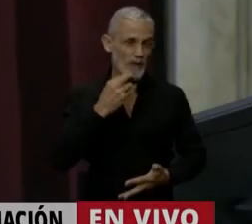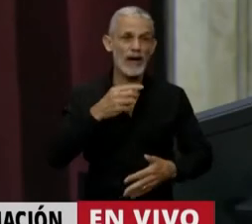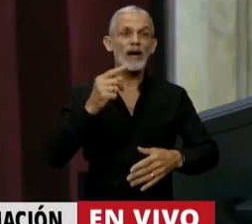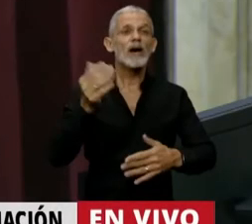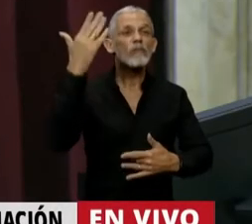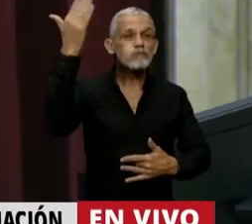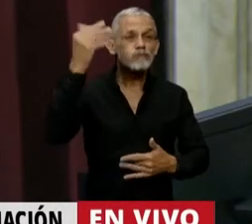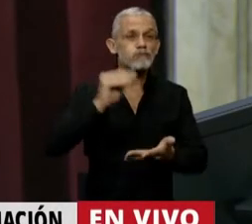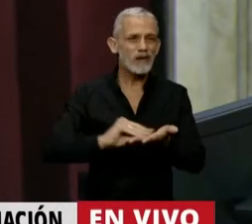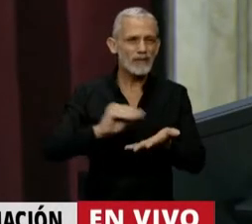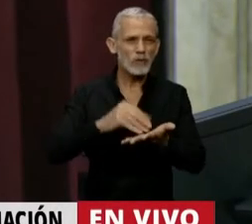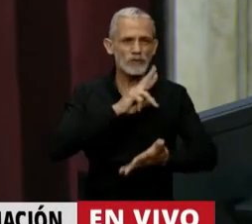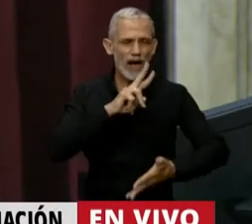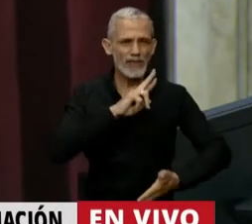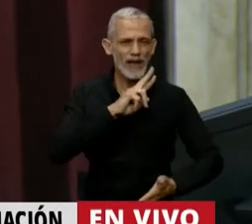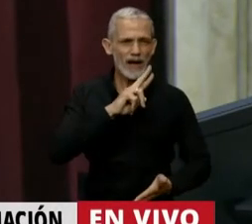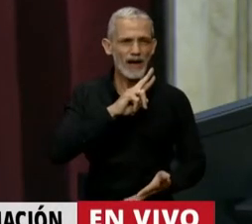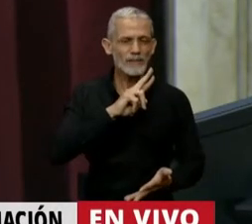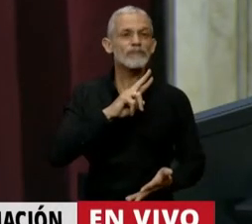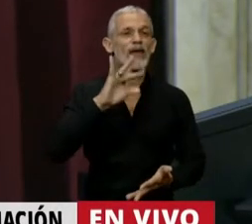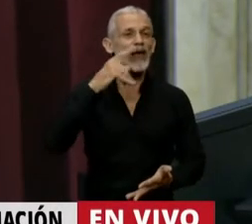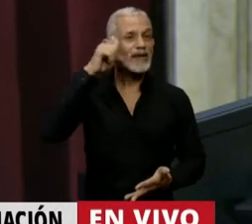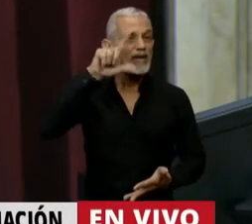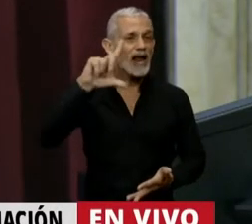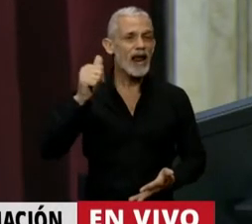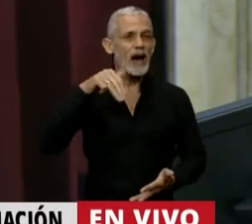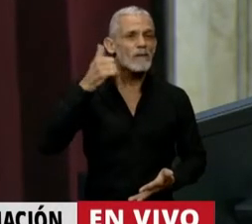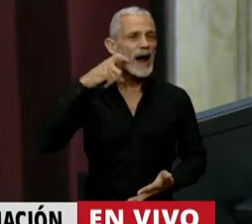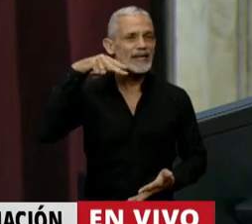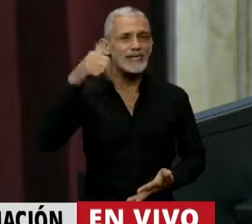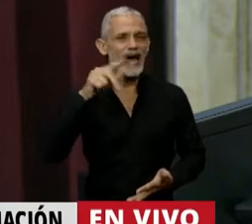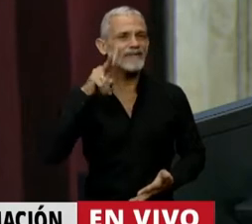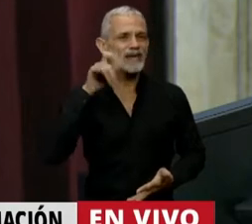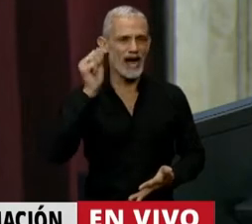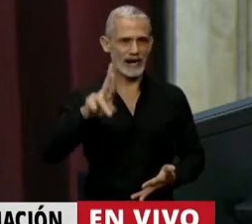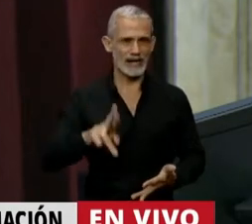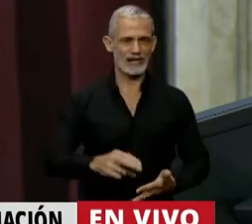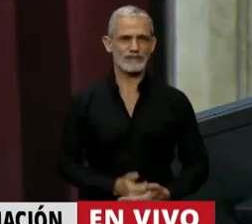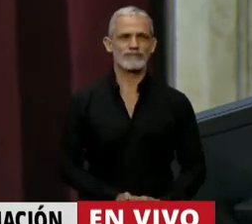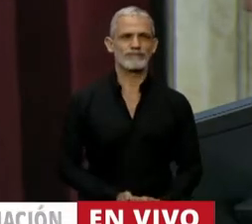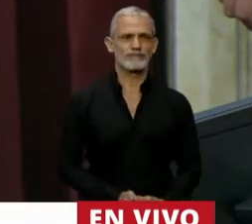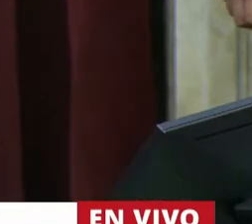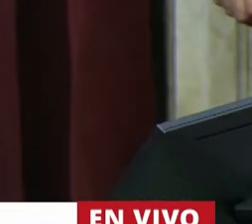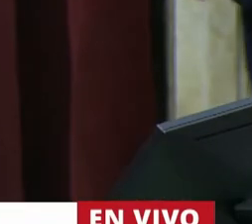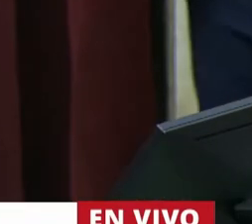Tiene la palabra la diputada Daniela Marina Vilar.